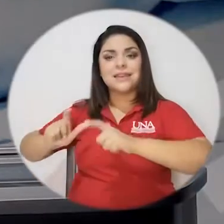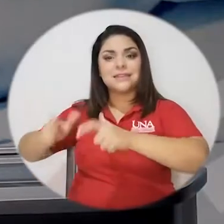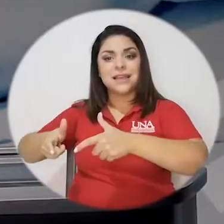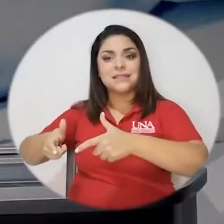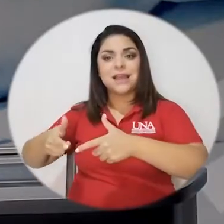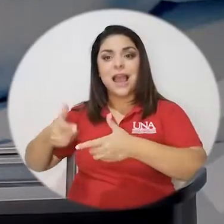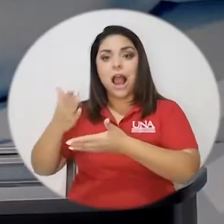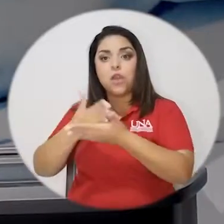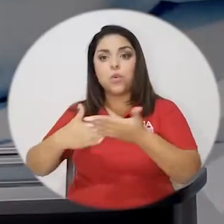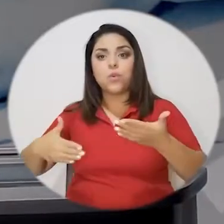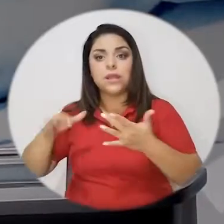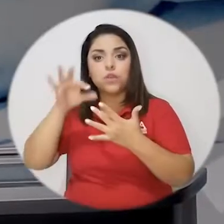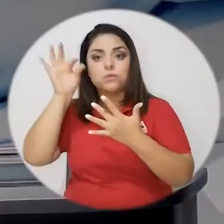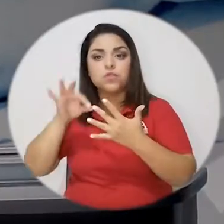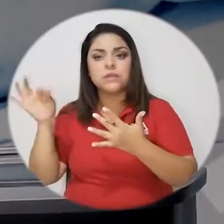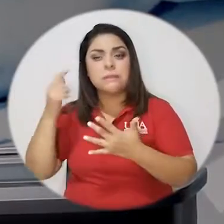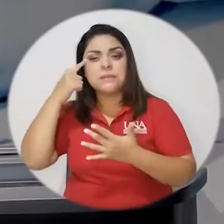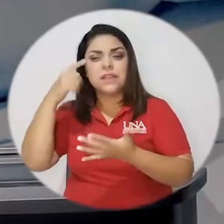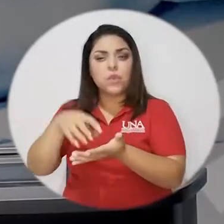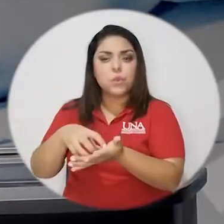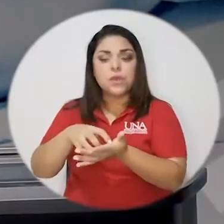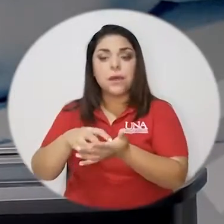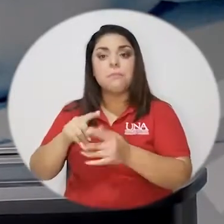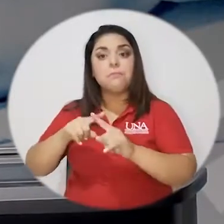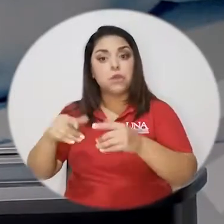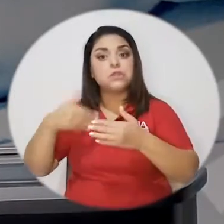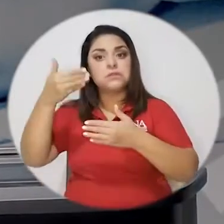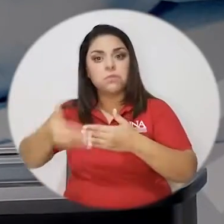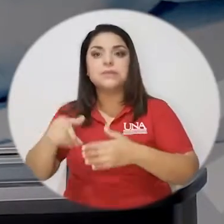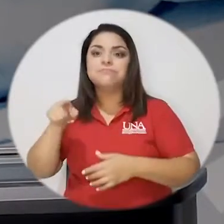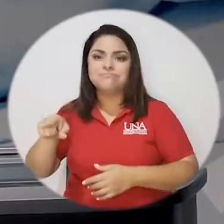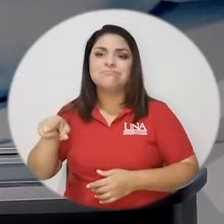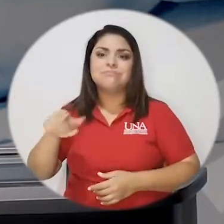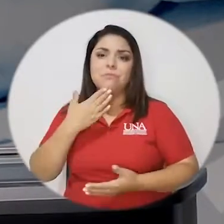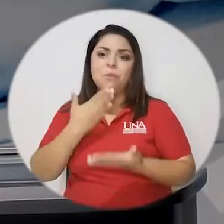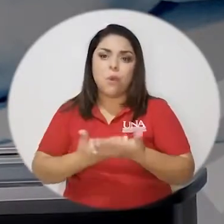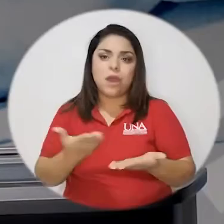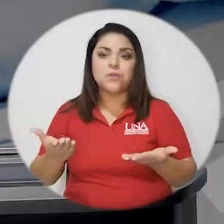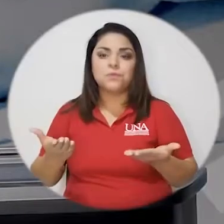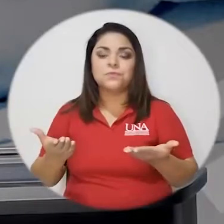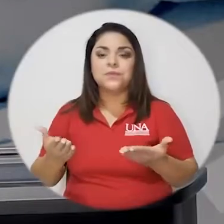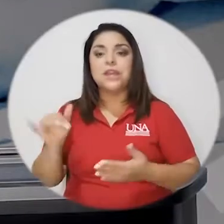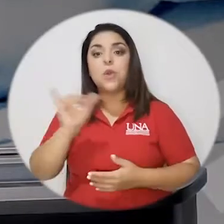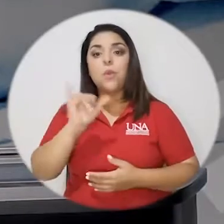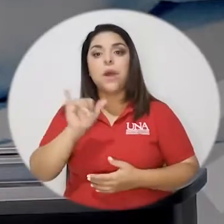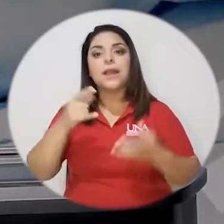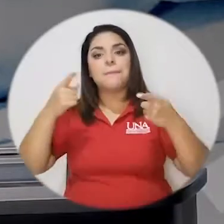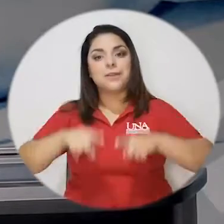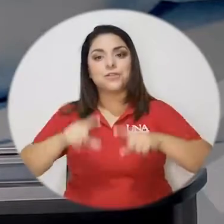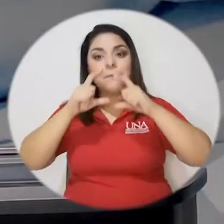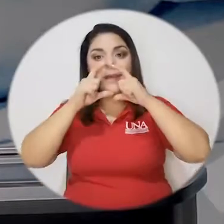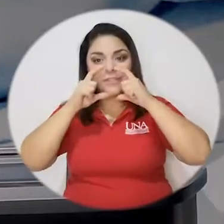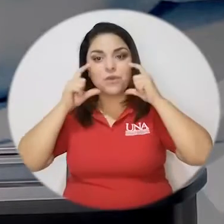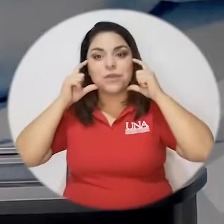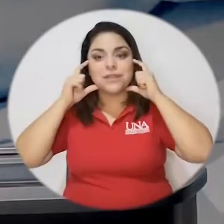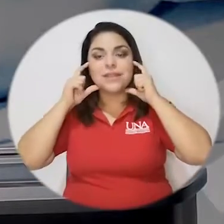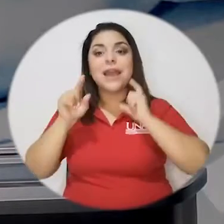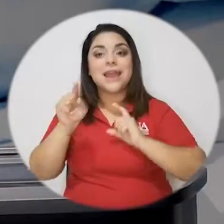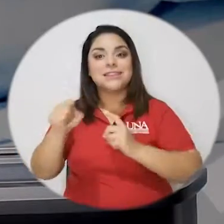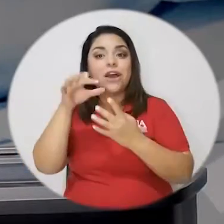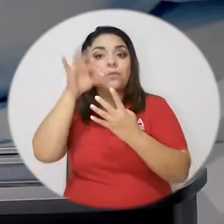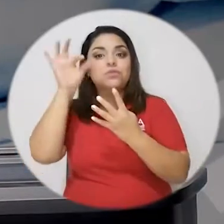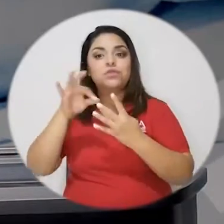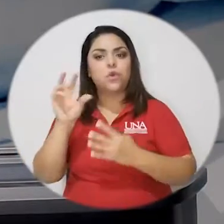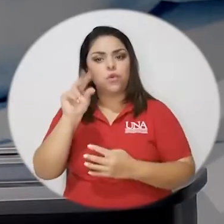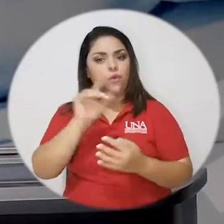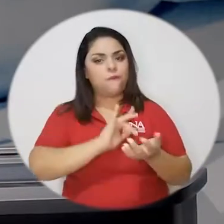que al principio se tenían dudas, pero resulta que al final sí eran las mejores, como pasó con las mascarillas, que es una opción no